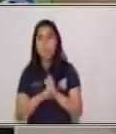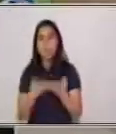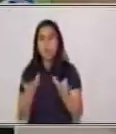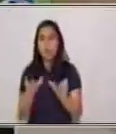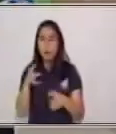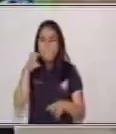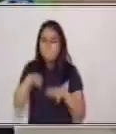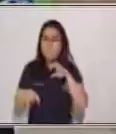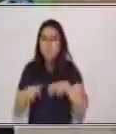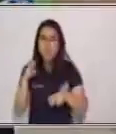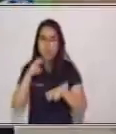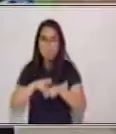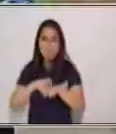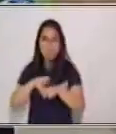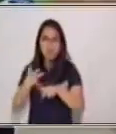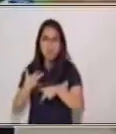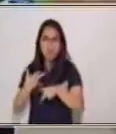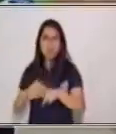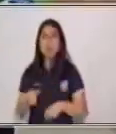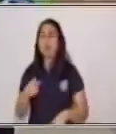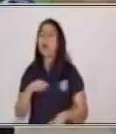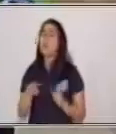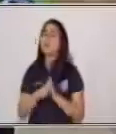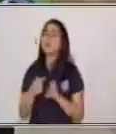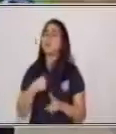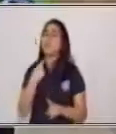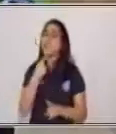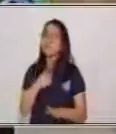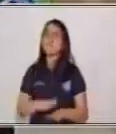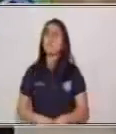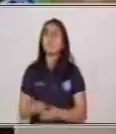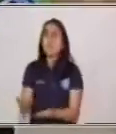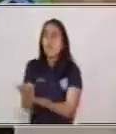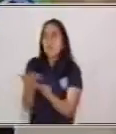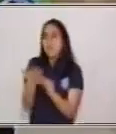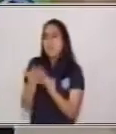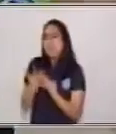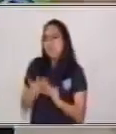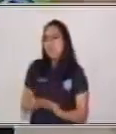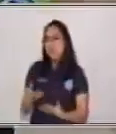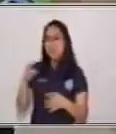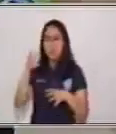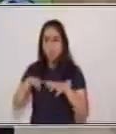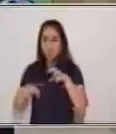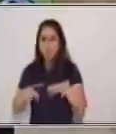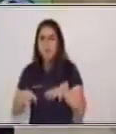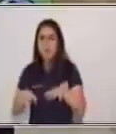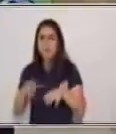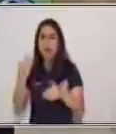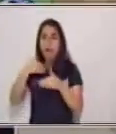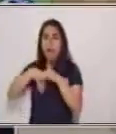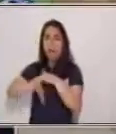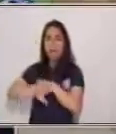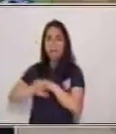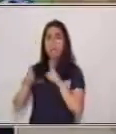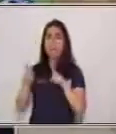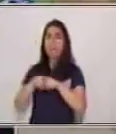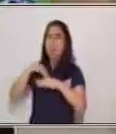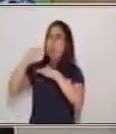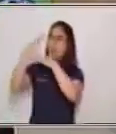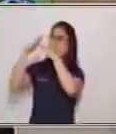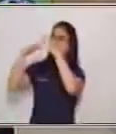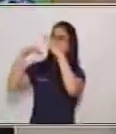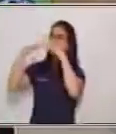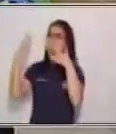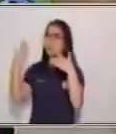han traído una piedra. Dentro le grita un cielo de plata. Mis manos vacías de aire, sin tierra, de